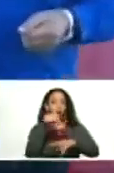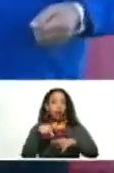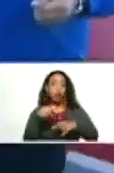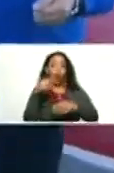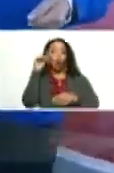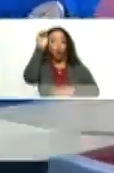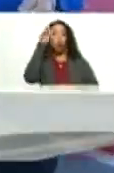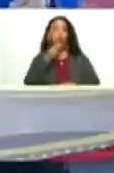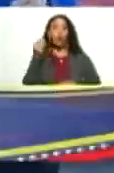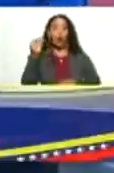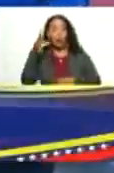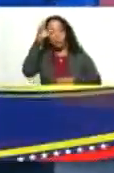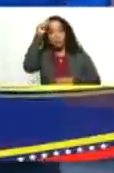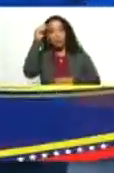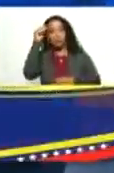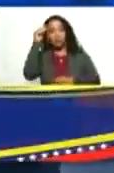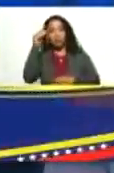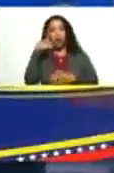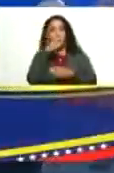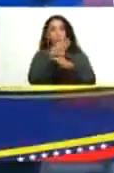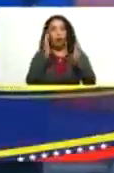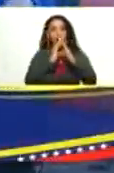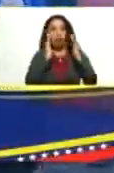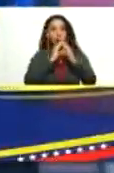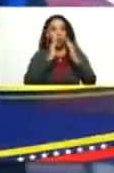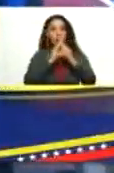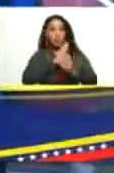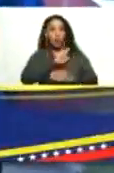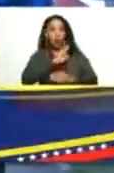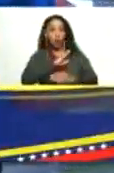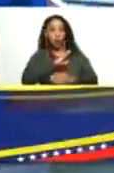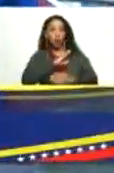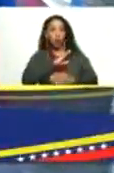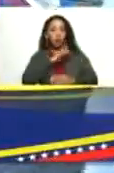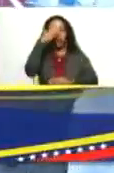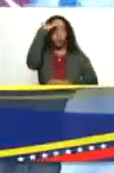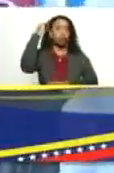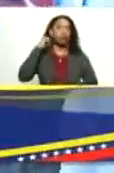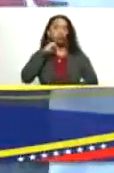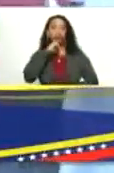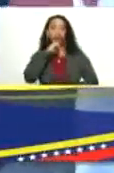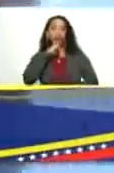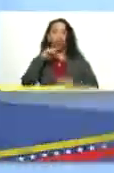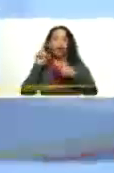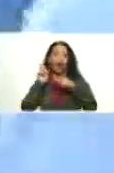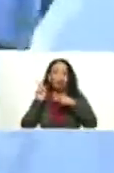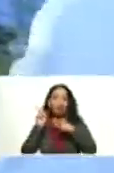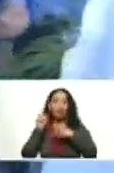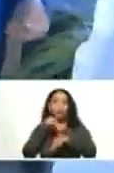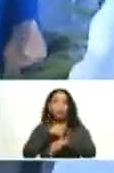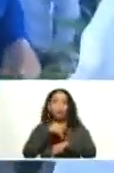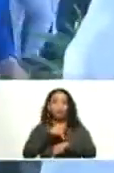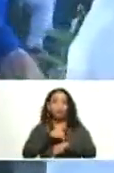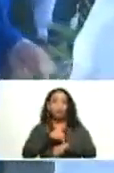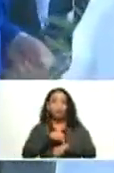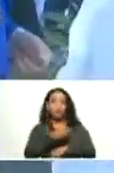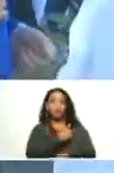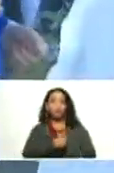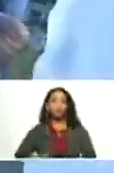etapa y entramos a la terraza, que es la plaza propiamente de Sebastián Francisco de Miranda, que a partir de este momento,